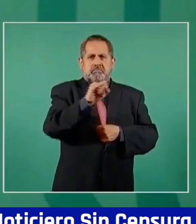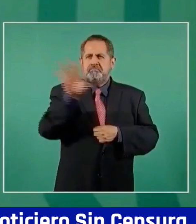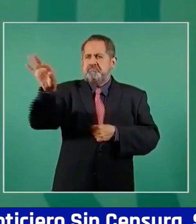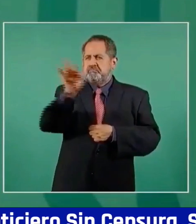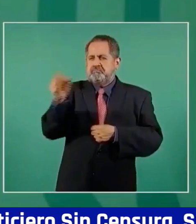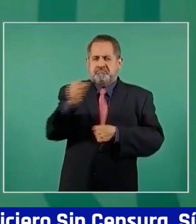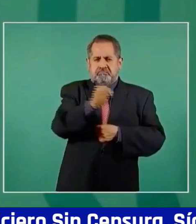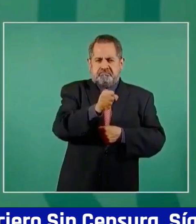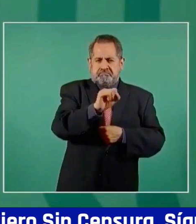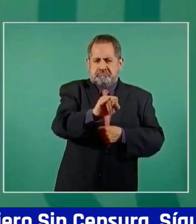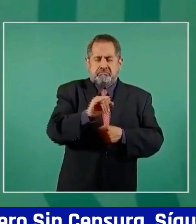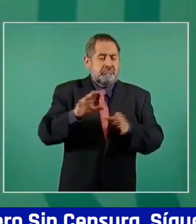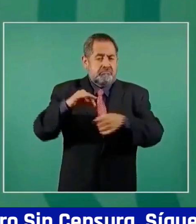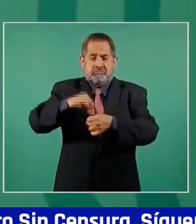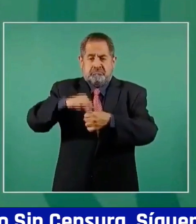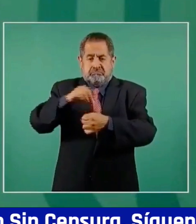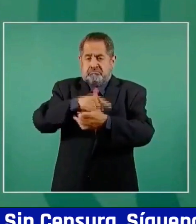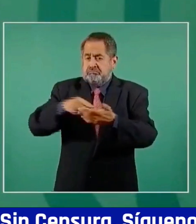Entonces,